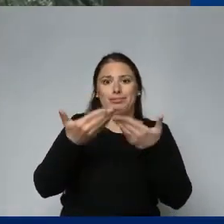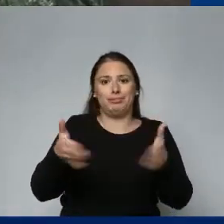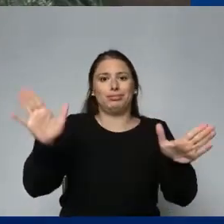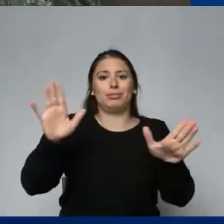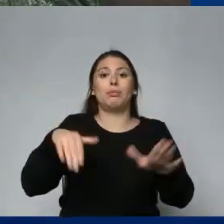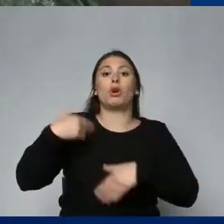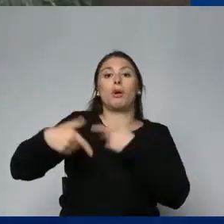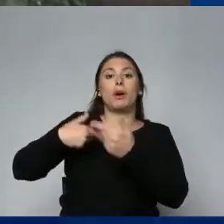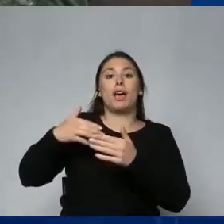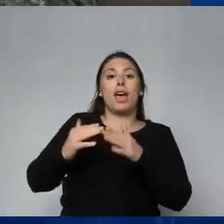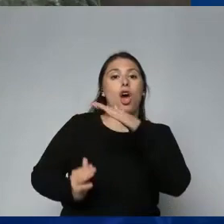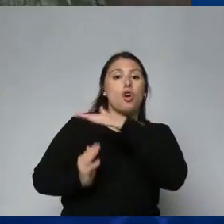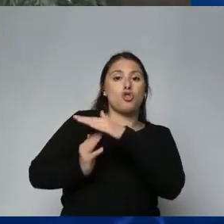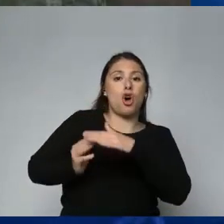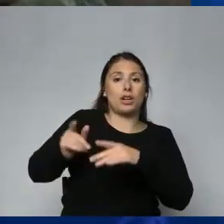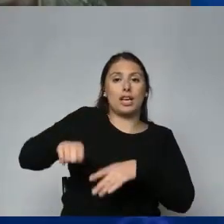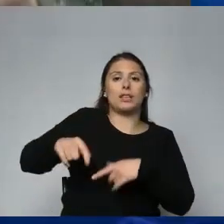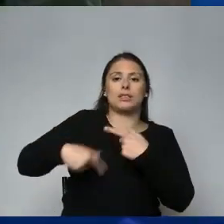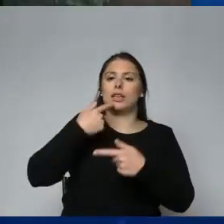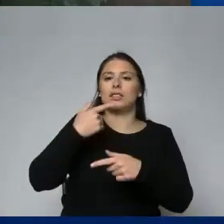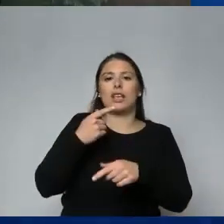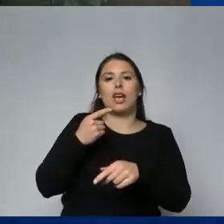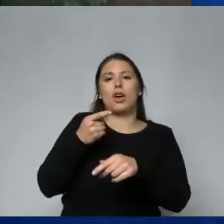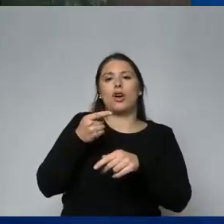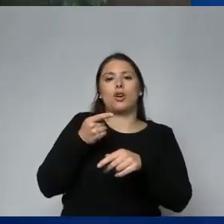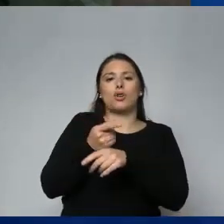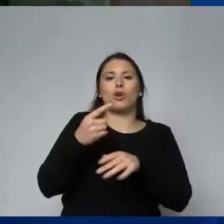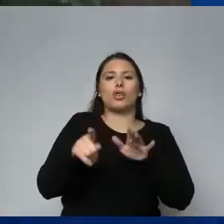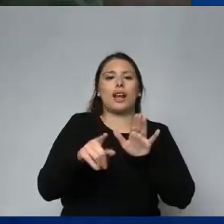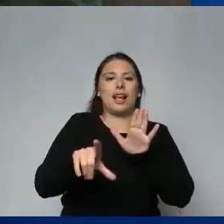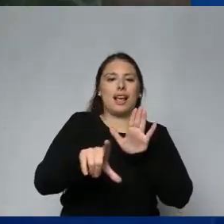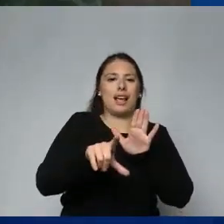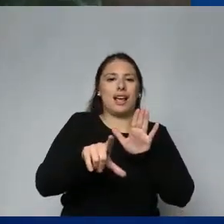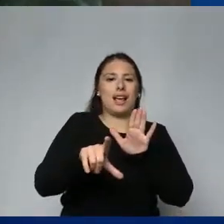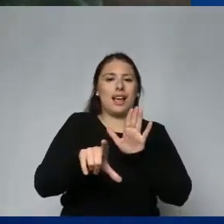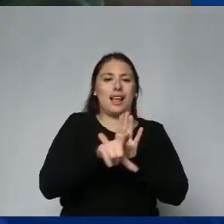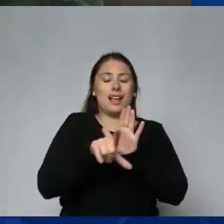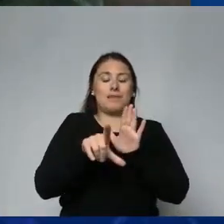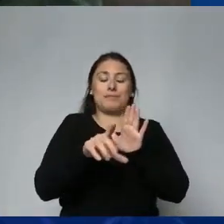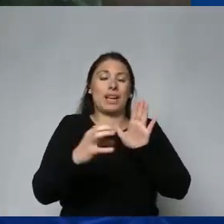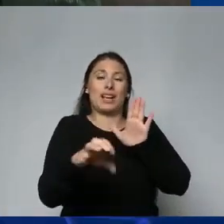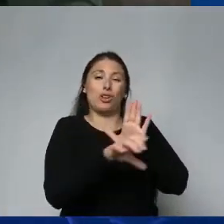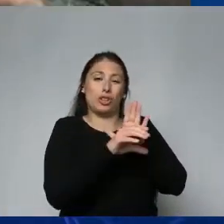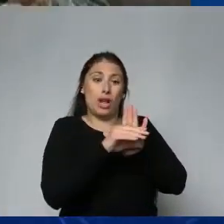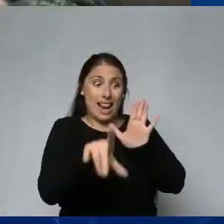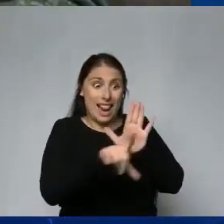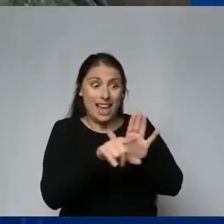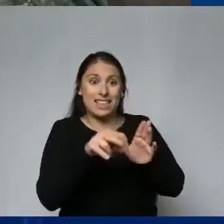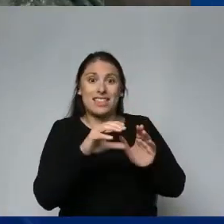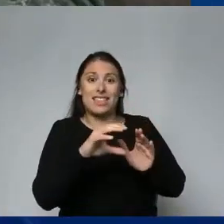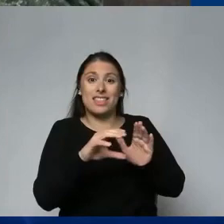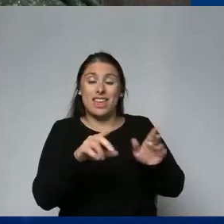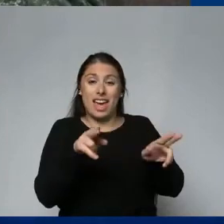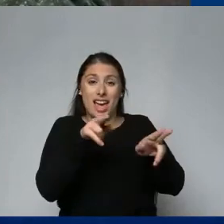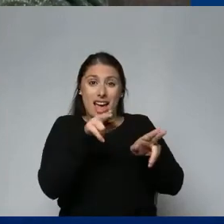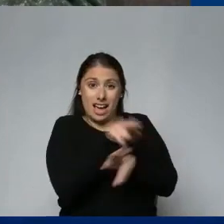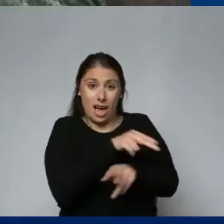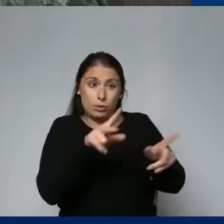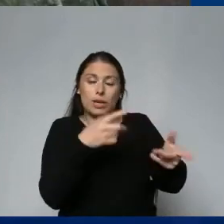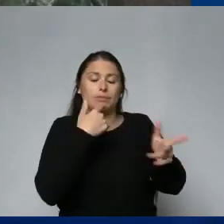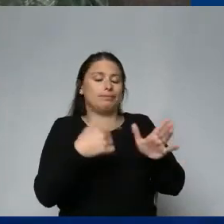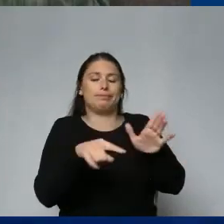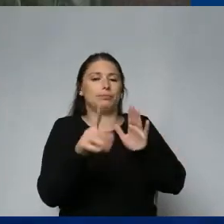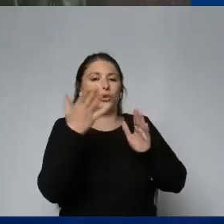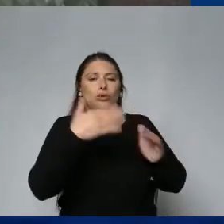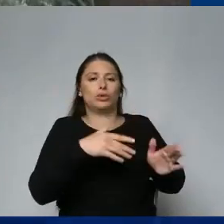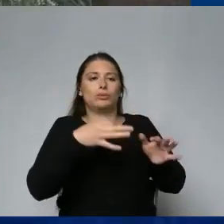Corte siguió declarando la inconstitucionalidad de la ley de caducidad en distintas sentencias, pero siempre había que